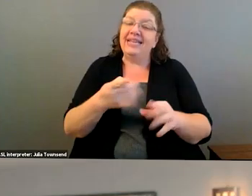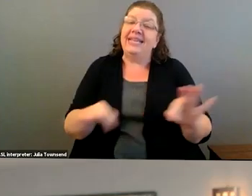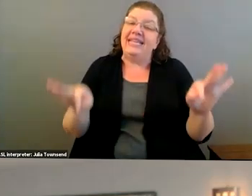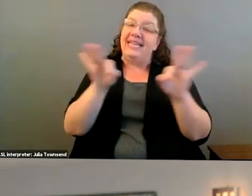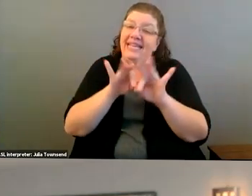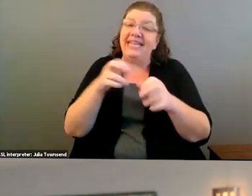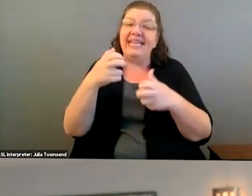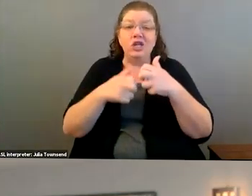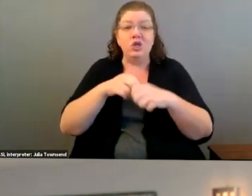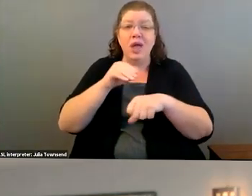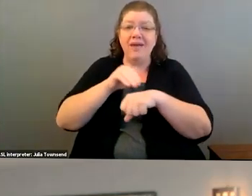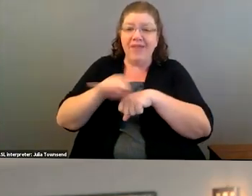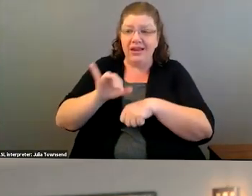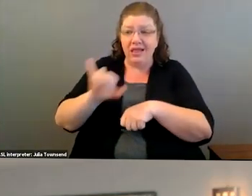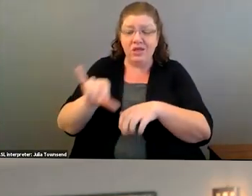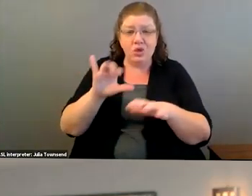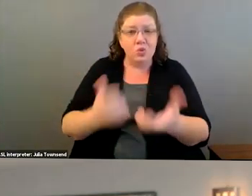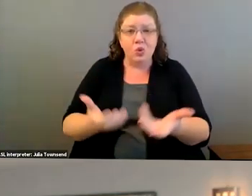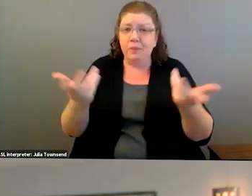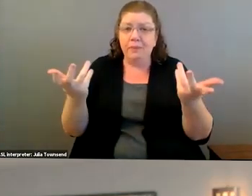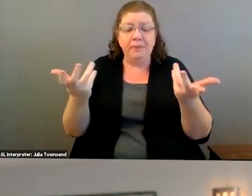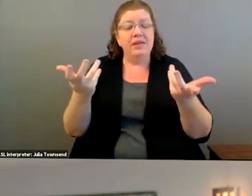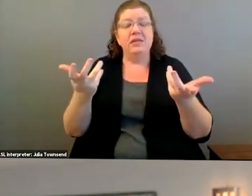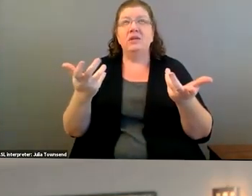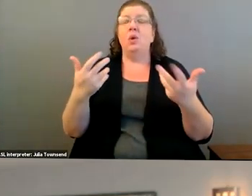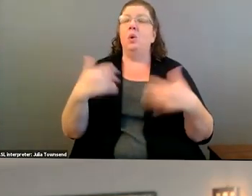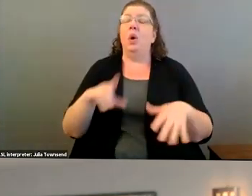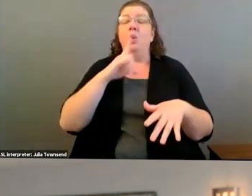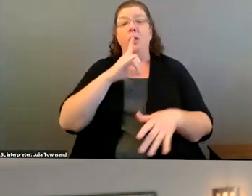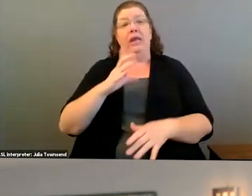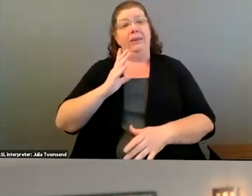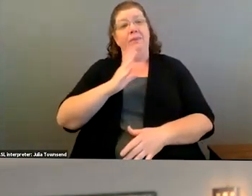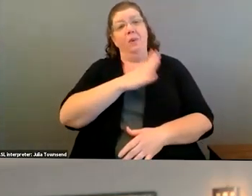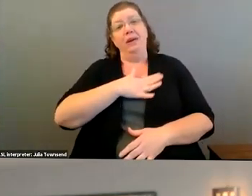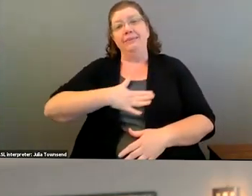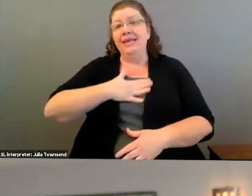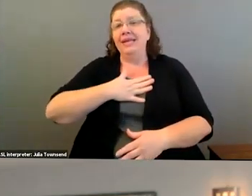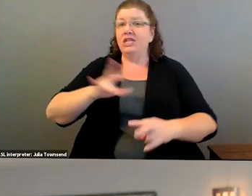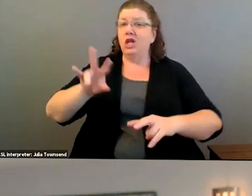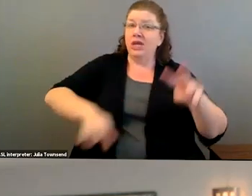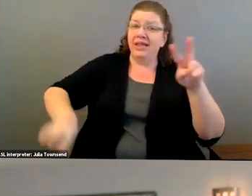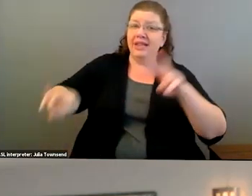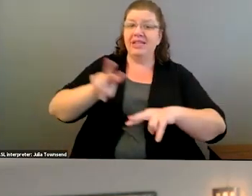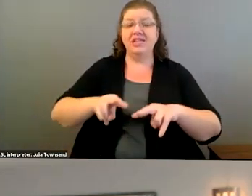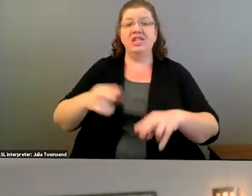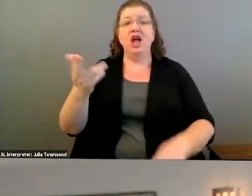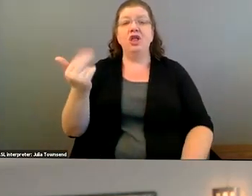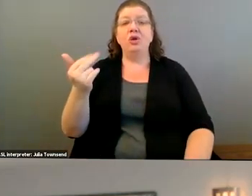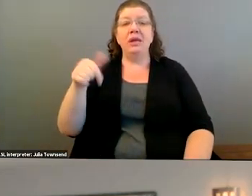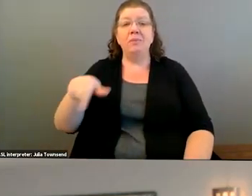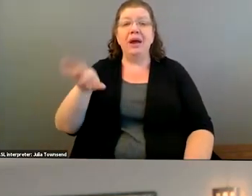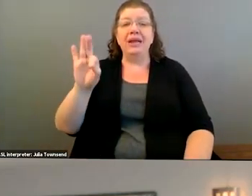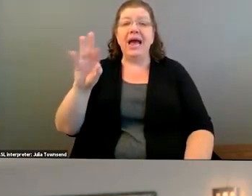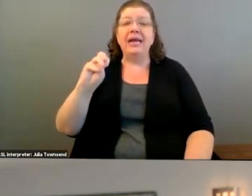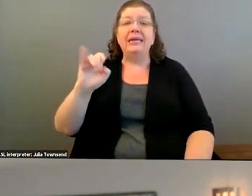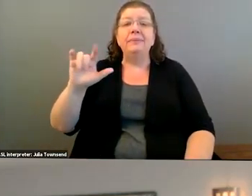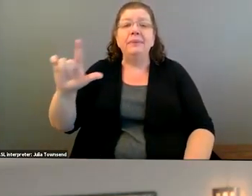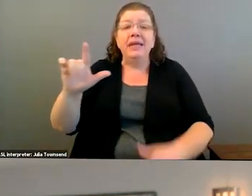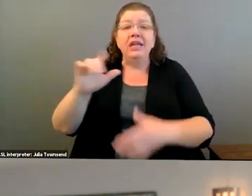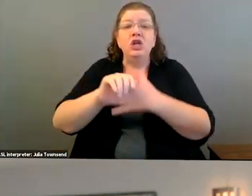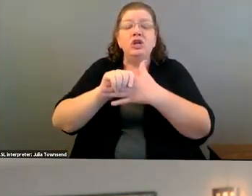claves que están afectando este grupo así que realmente quiero que el consejo analice esto porque es una